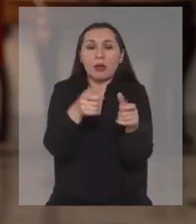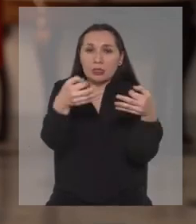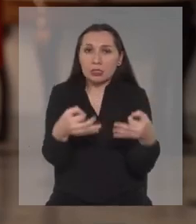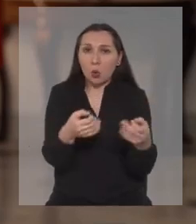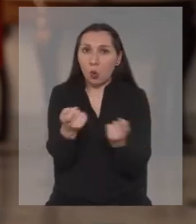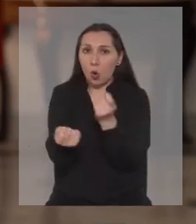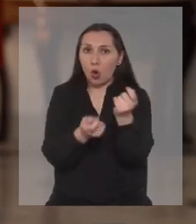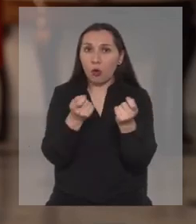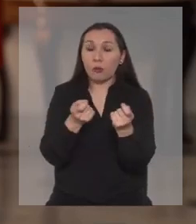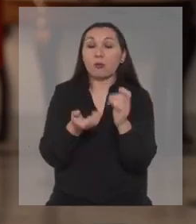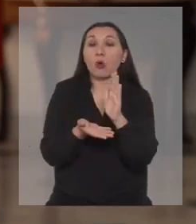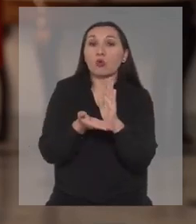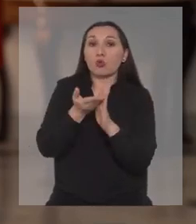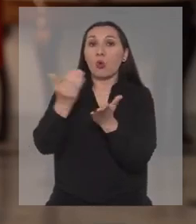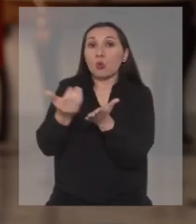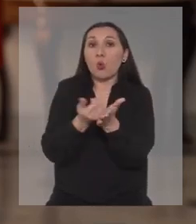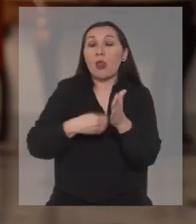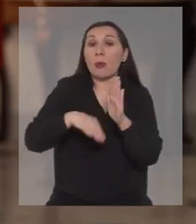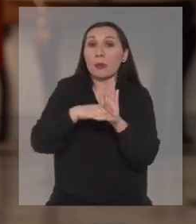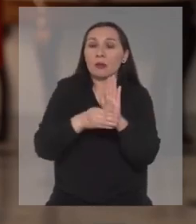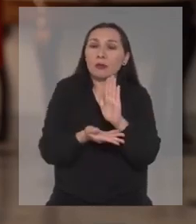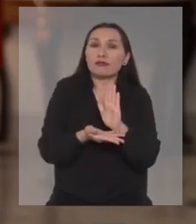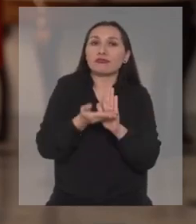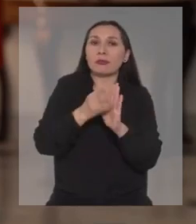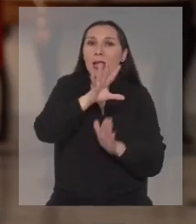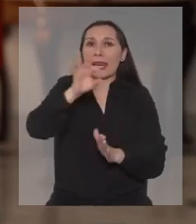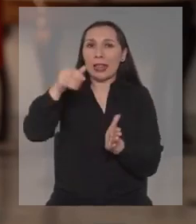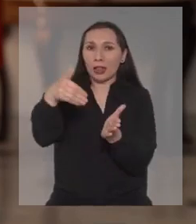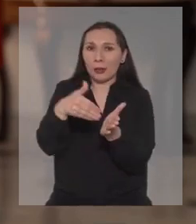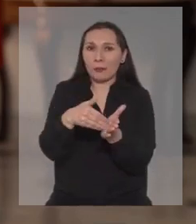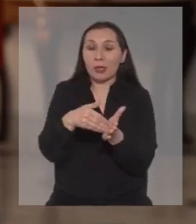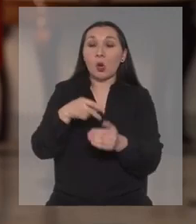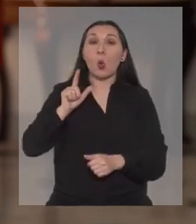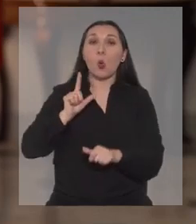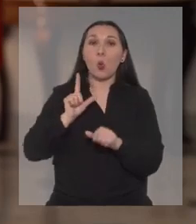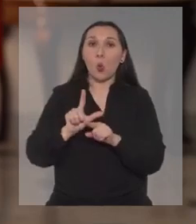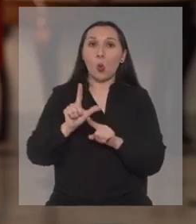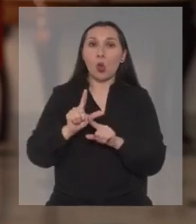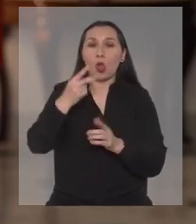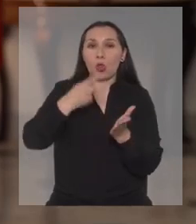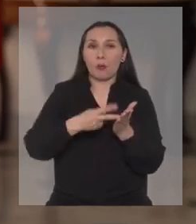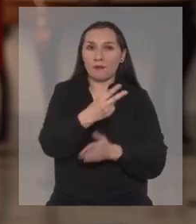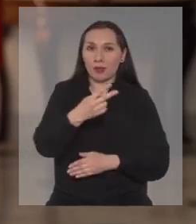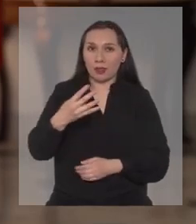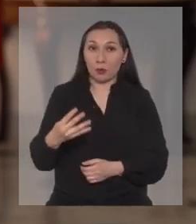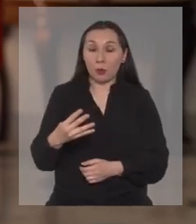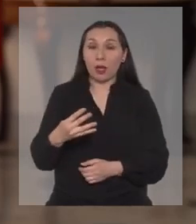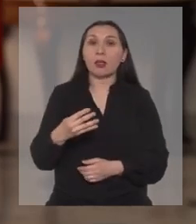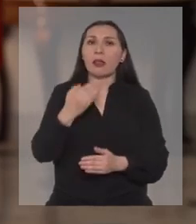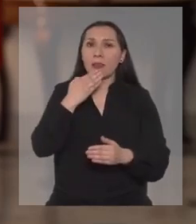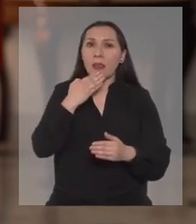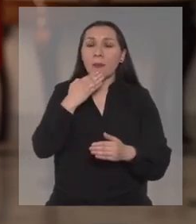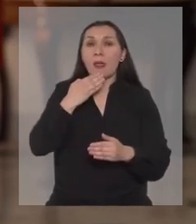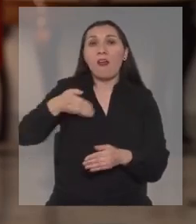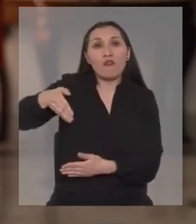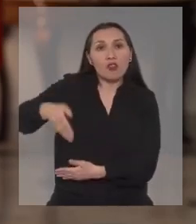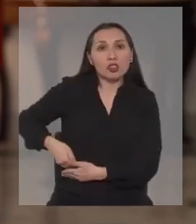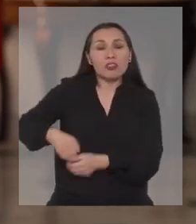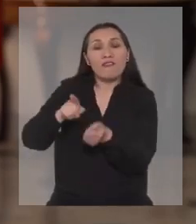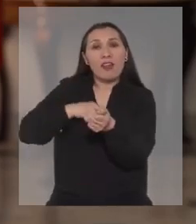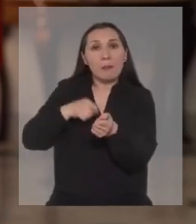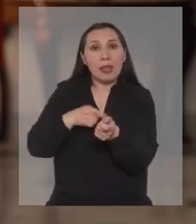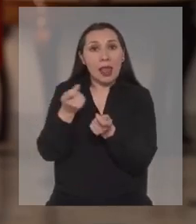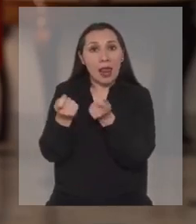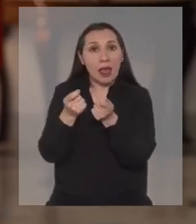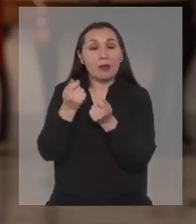para la seguridad económica como el alza del sueldo mínimo a 500,000 en julio del 2024 y la extensión del bolsillo